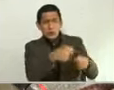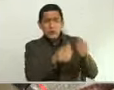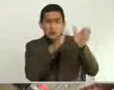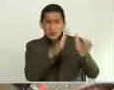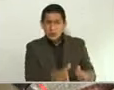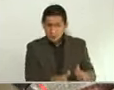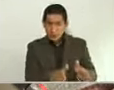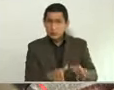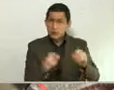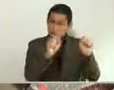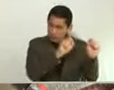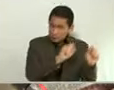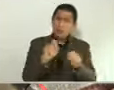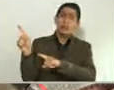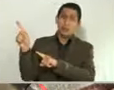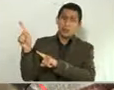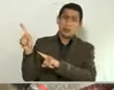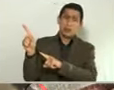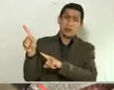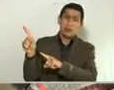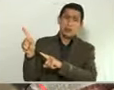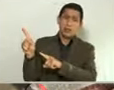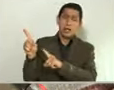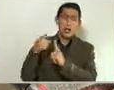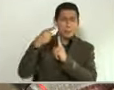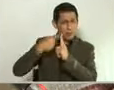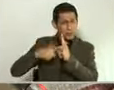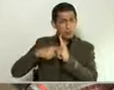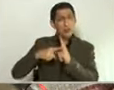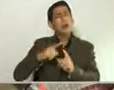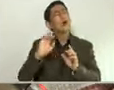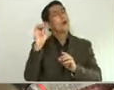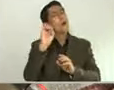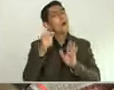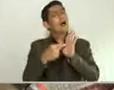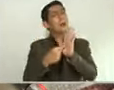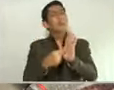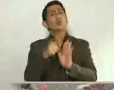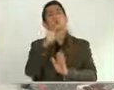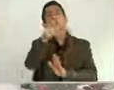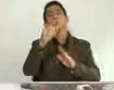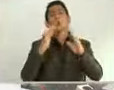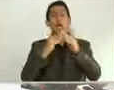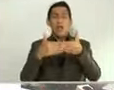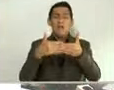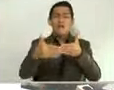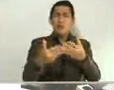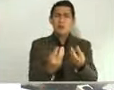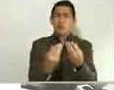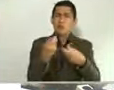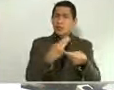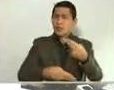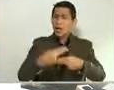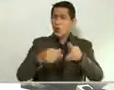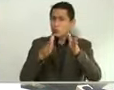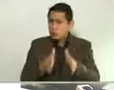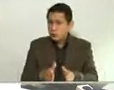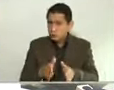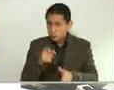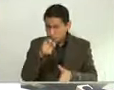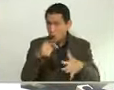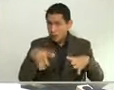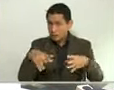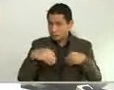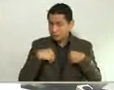poner un puesto para vender fritada y todo eso, a ver qué te contesta. Así es. Faltan 5 minutos para las